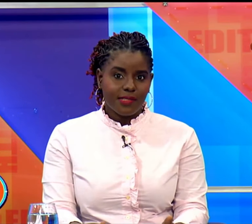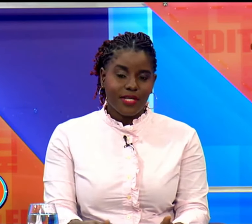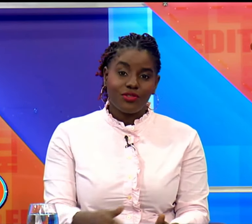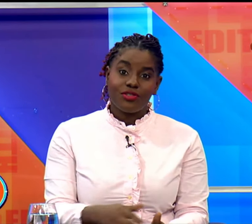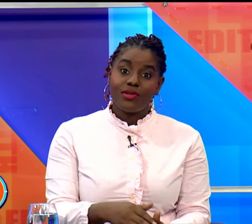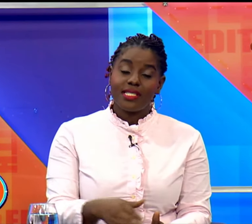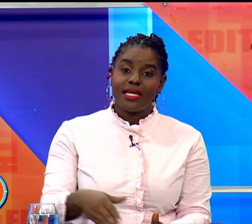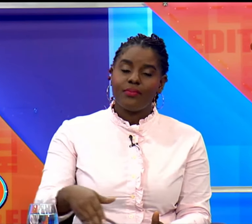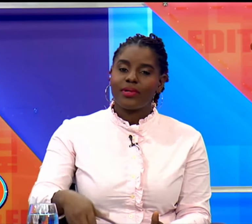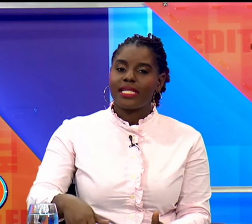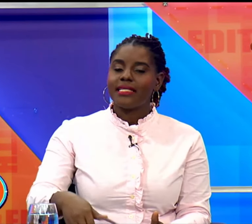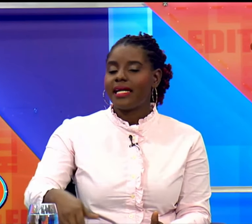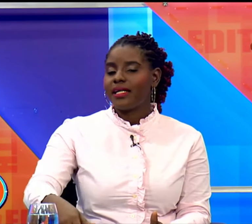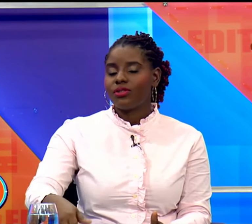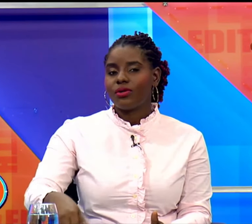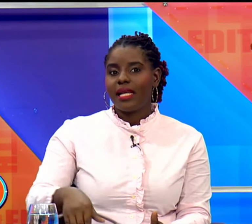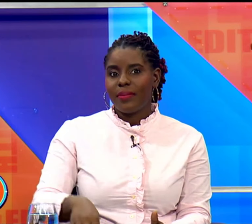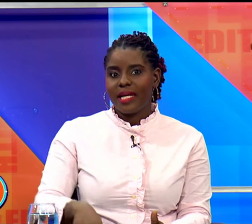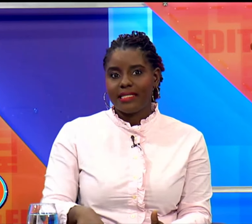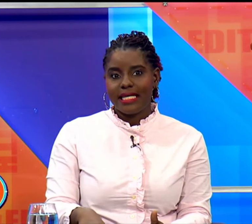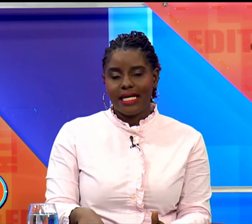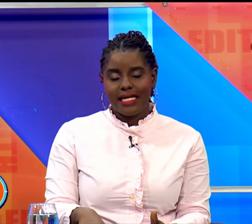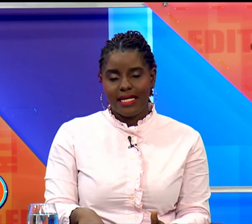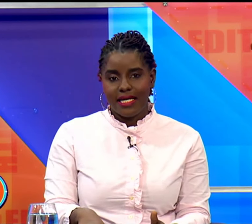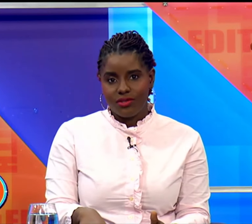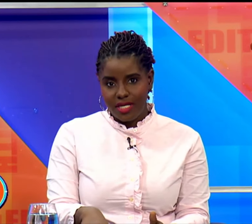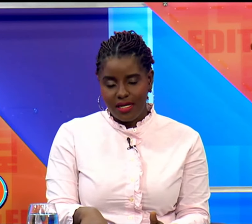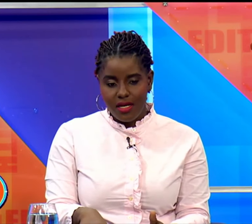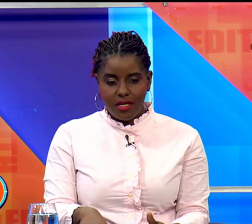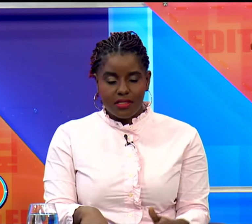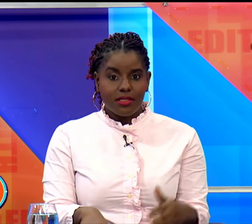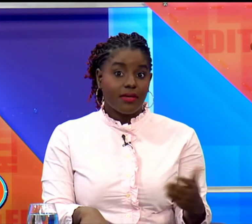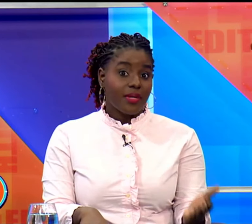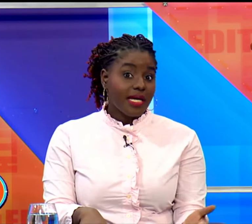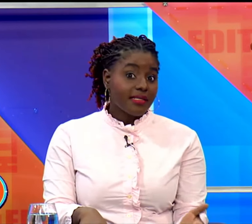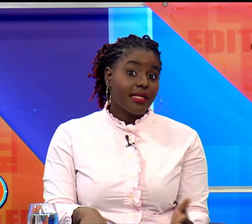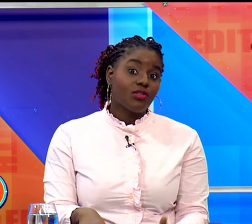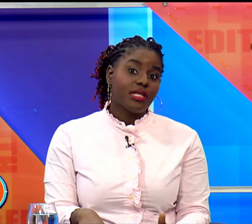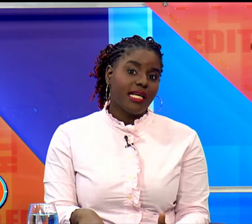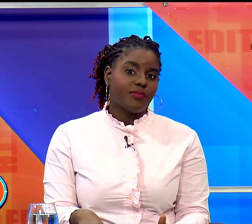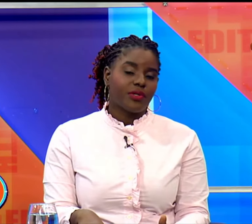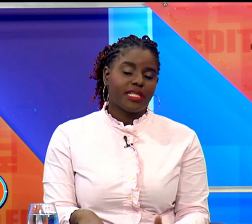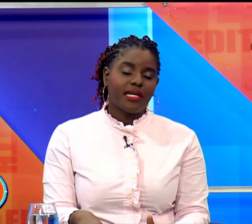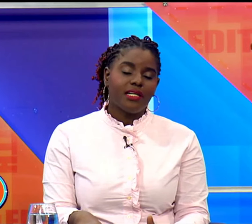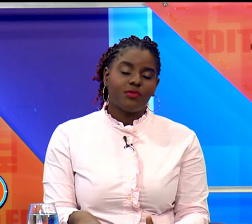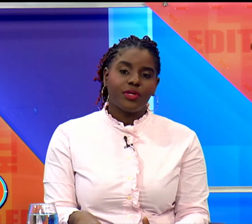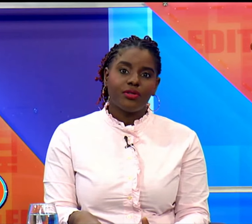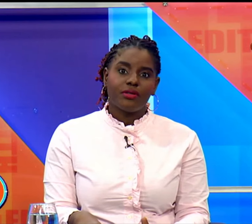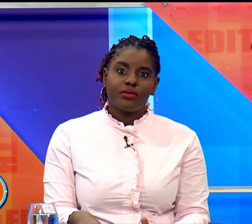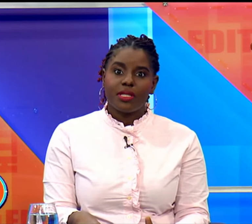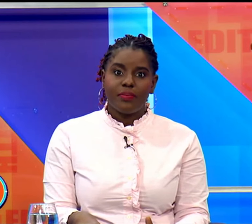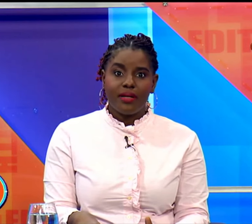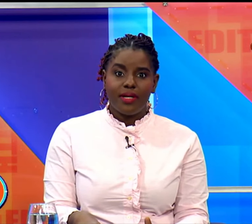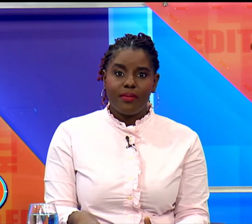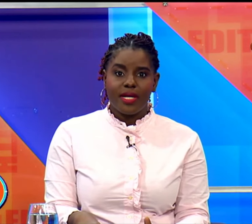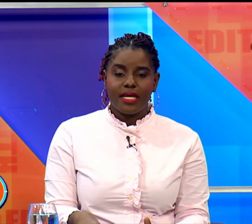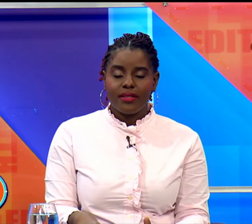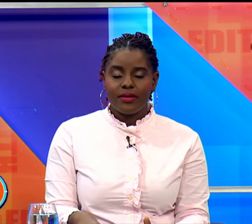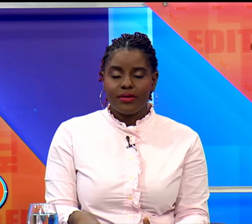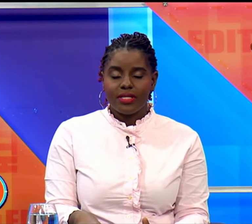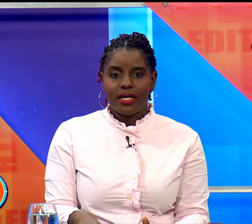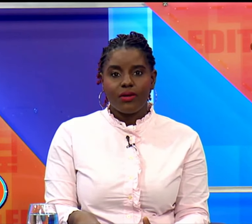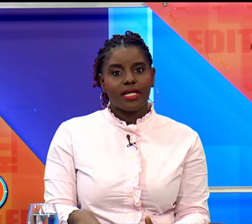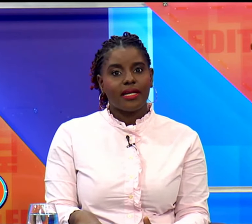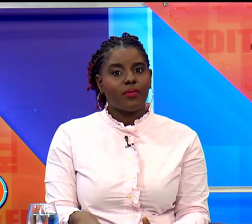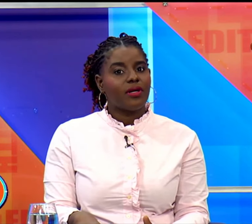en este espacio, sino es de importancia en toda la prensa nacional. Si se viesen las portadas de los periódicos temprano en la mañana